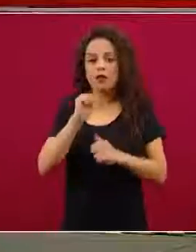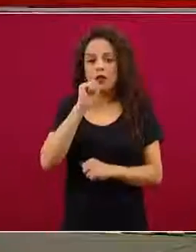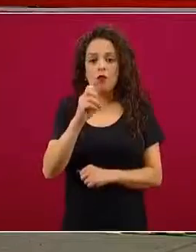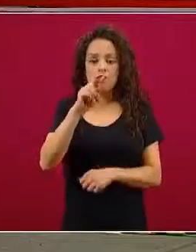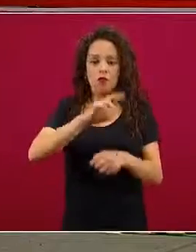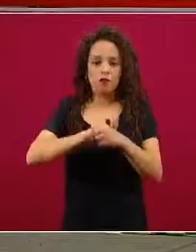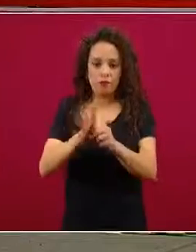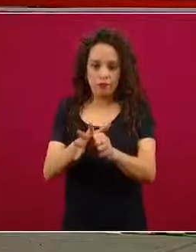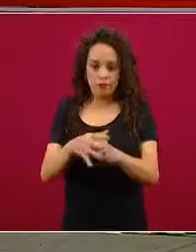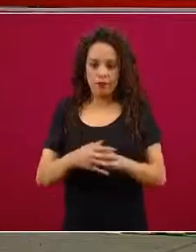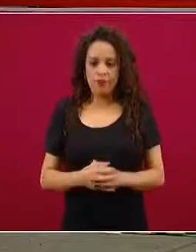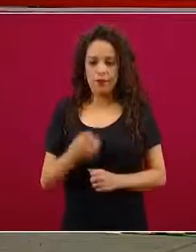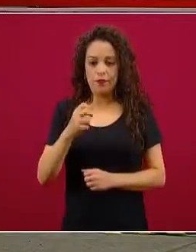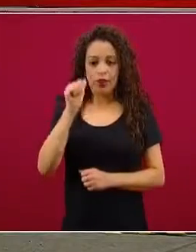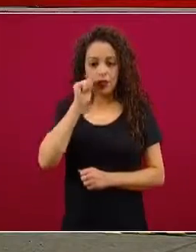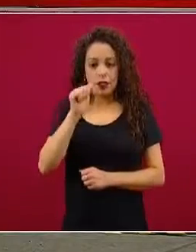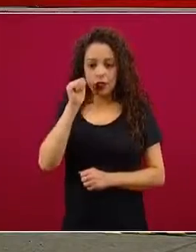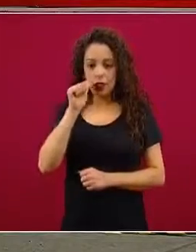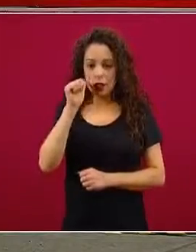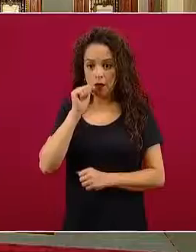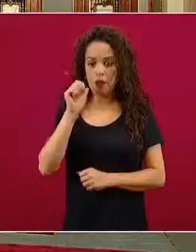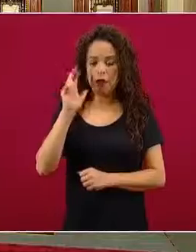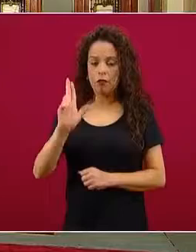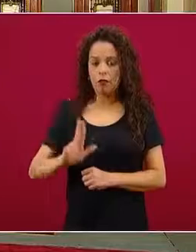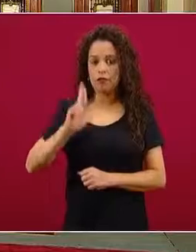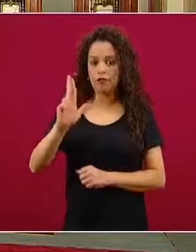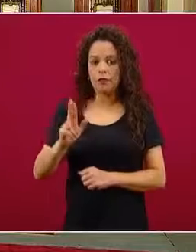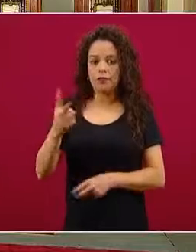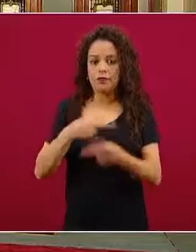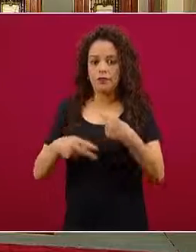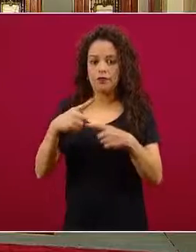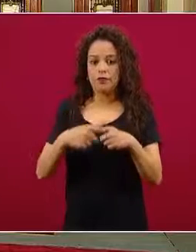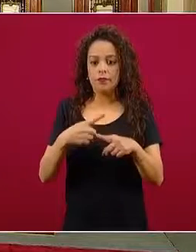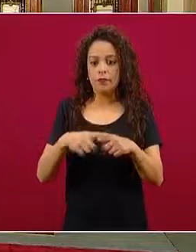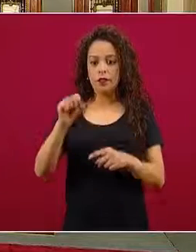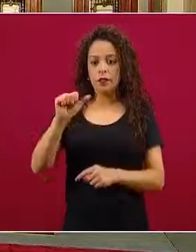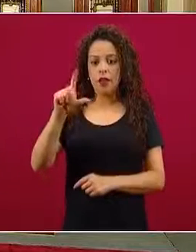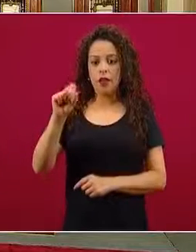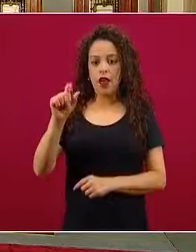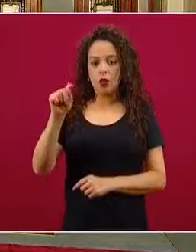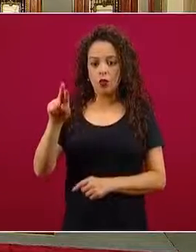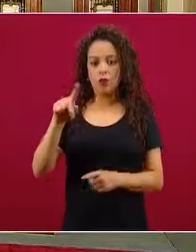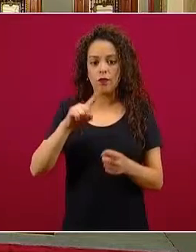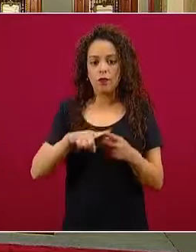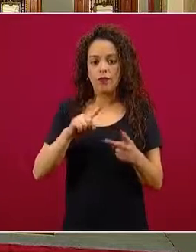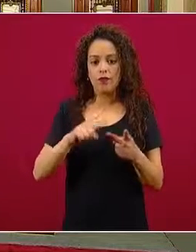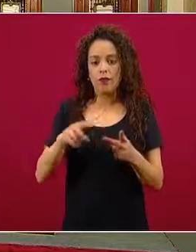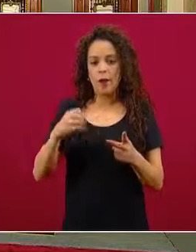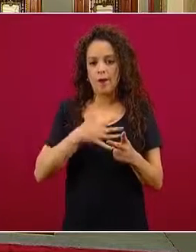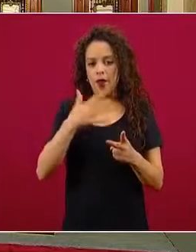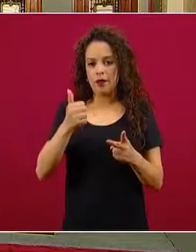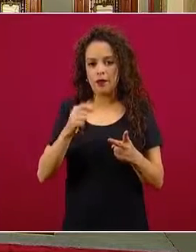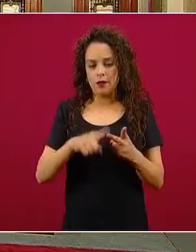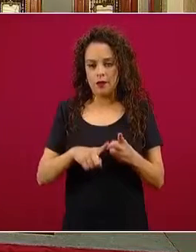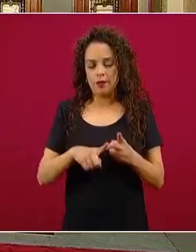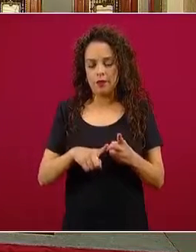me acompañan servidores públicos de SEDATU y del programa de microcréditos para el bienestar.